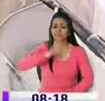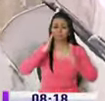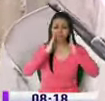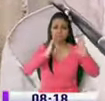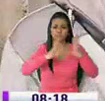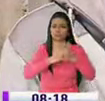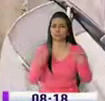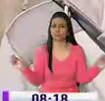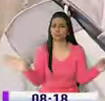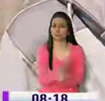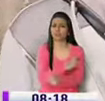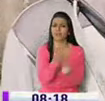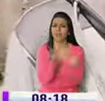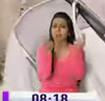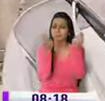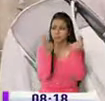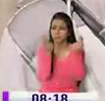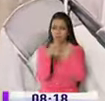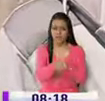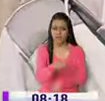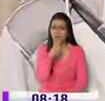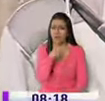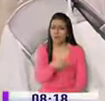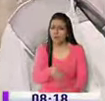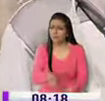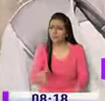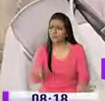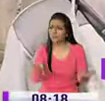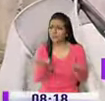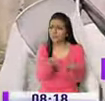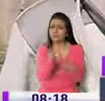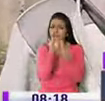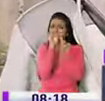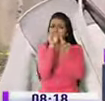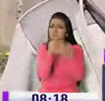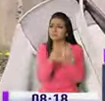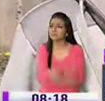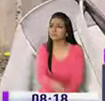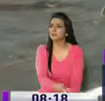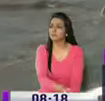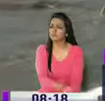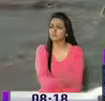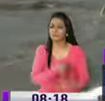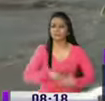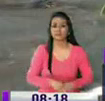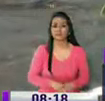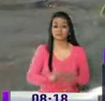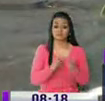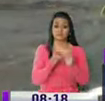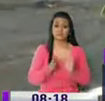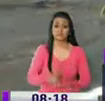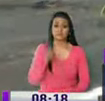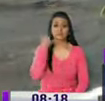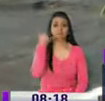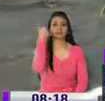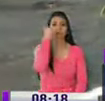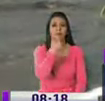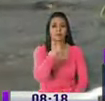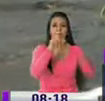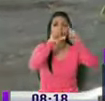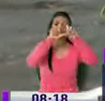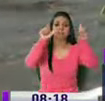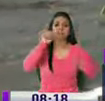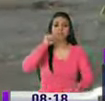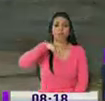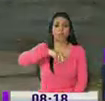solución, al líquido vital que se está desperdiciando aquí bastante. Los vecinos ya han llamado a las autoridades para que